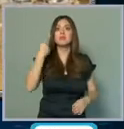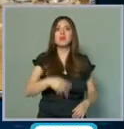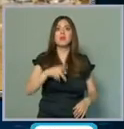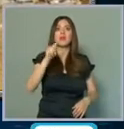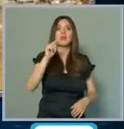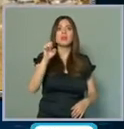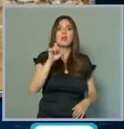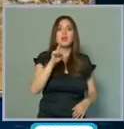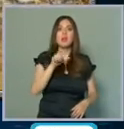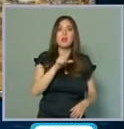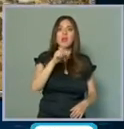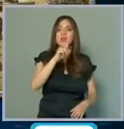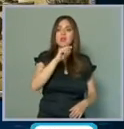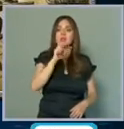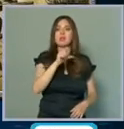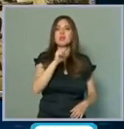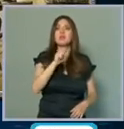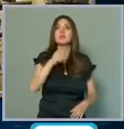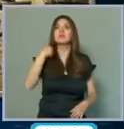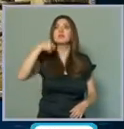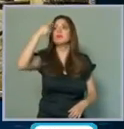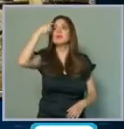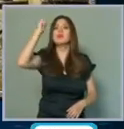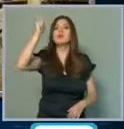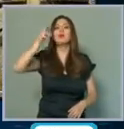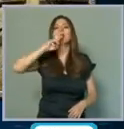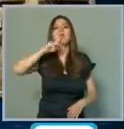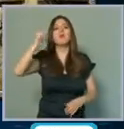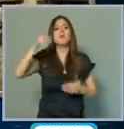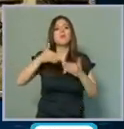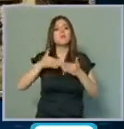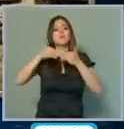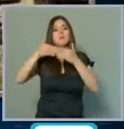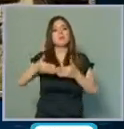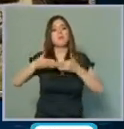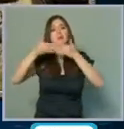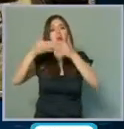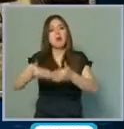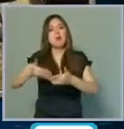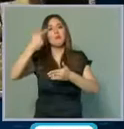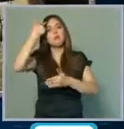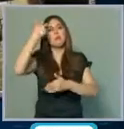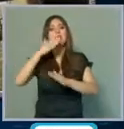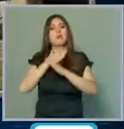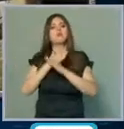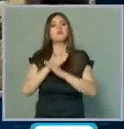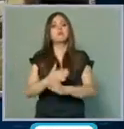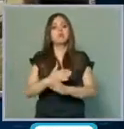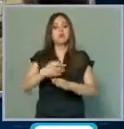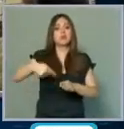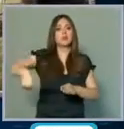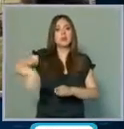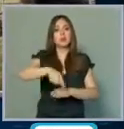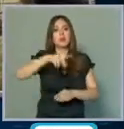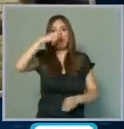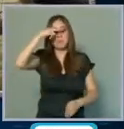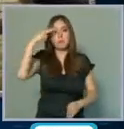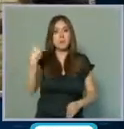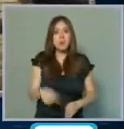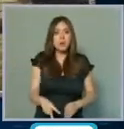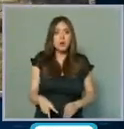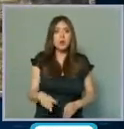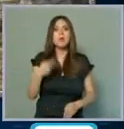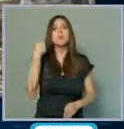meterse, le dijo a Francia, oye, mándanos aquí unos barcos para que termines de bloquear bien a a México, nada